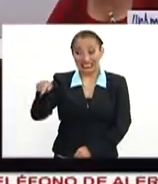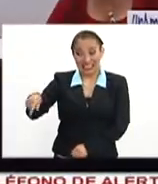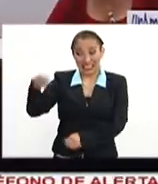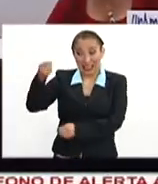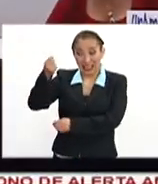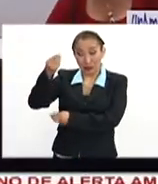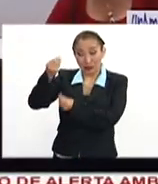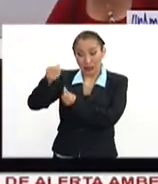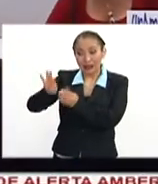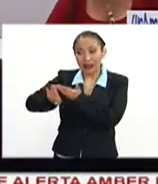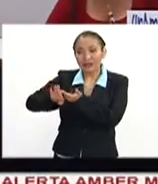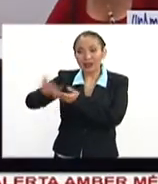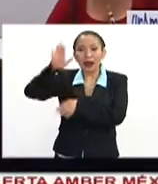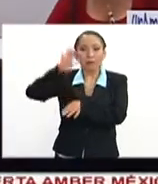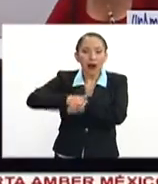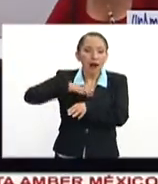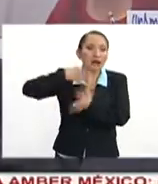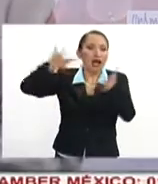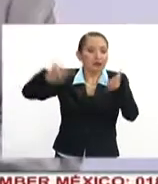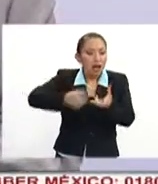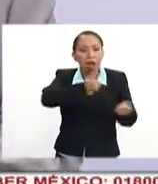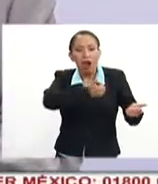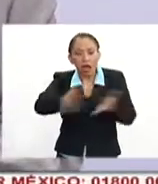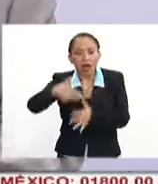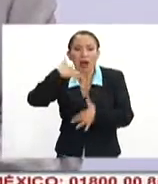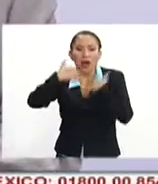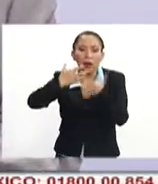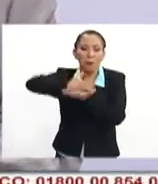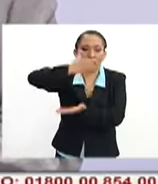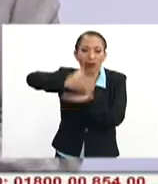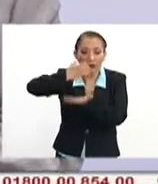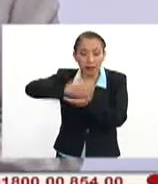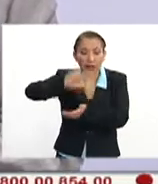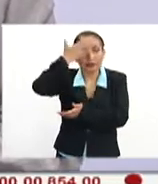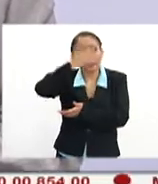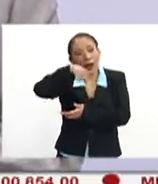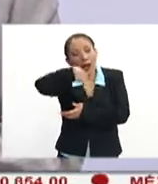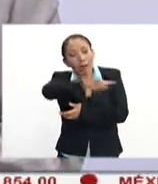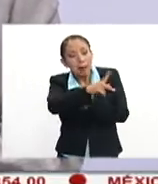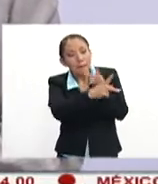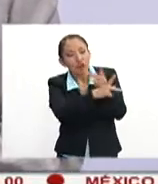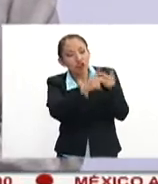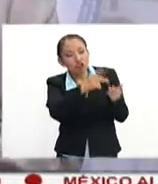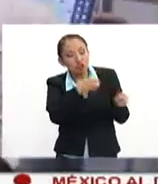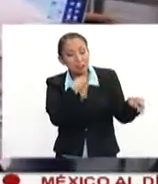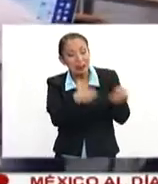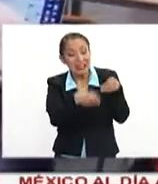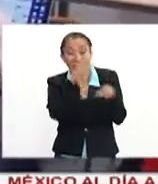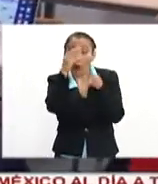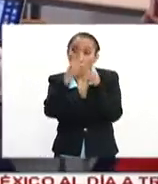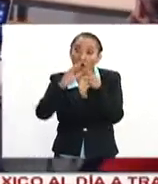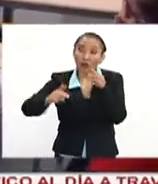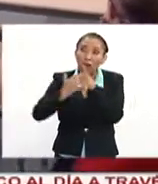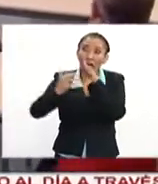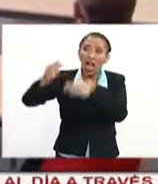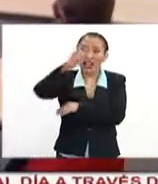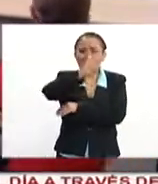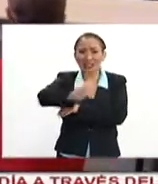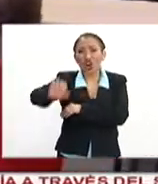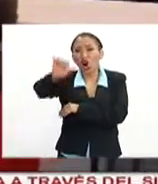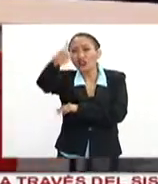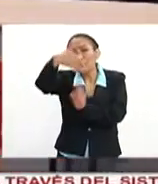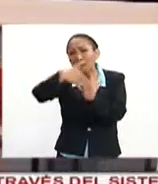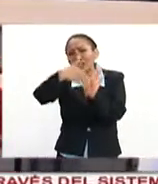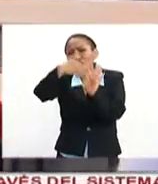se evitaría que se sigan produciendo y desechando PETs, a sabiendas de que la producción de plástico en el mundo alcanzó